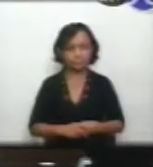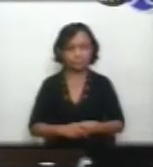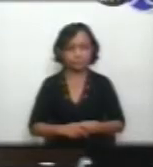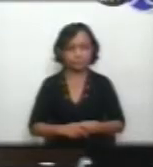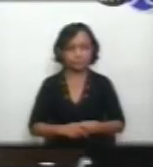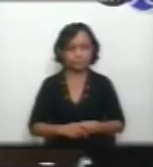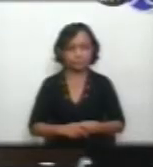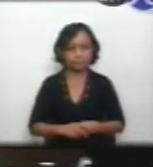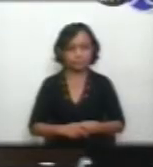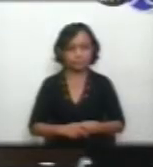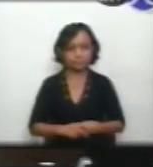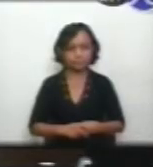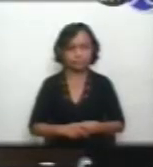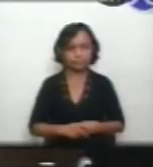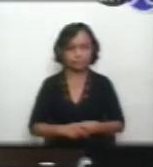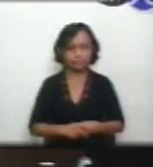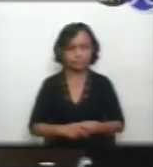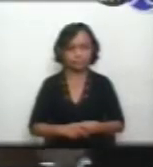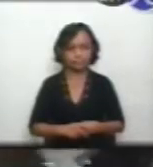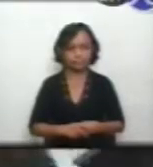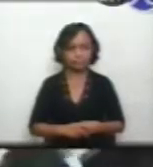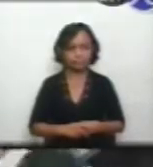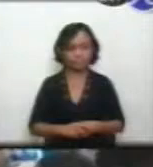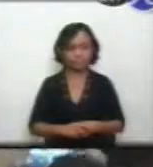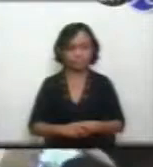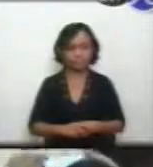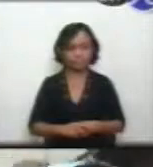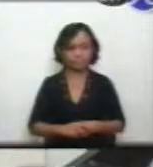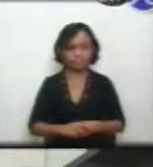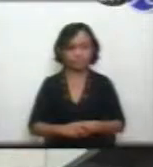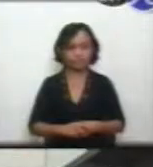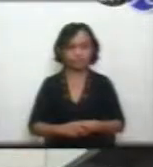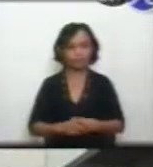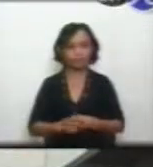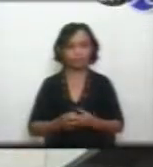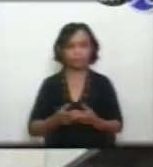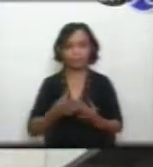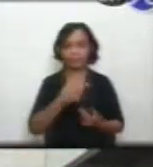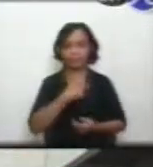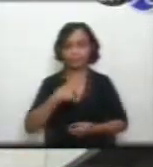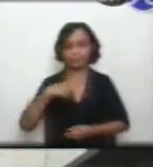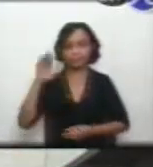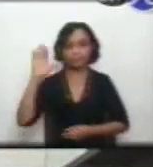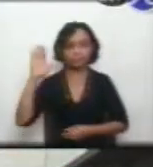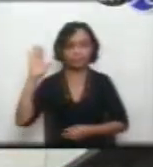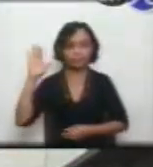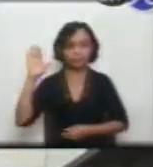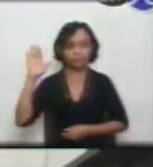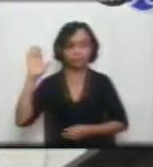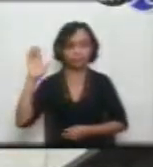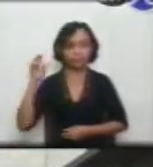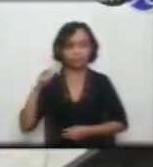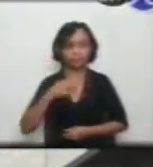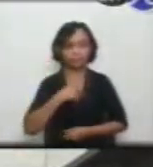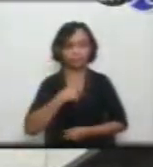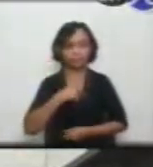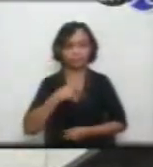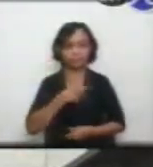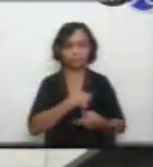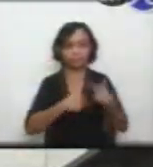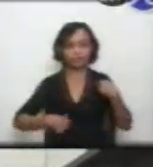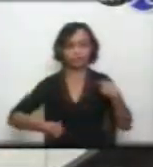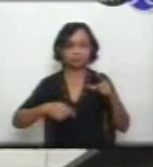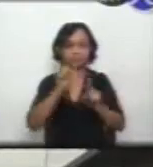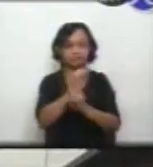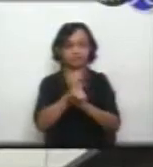liberal, y el sandinista Luis Ángel Montenegro, y además la integran el teniente coronel en retiro Vicente Chávez,